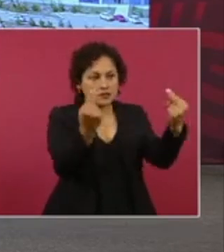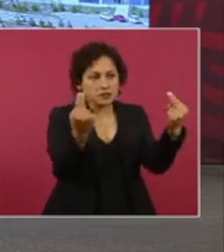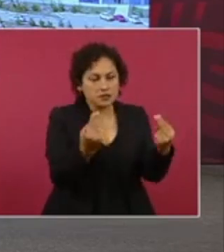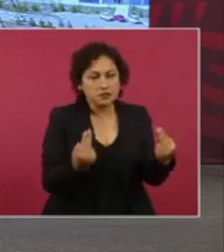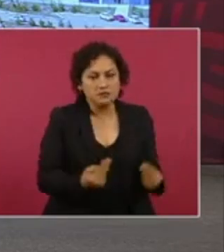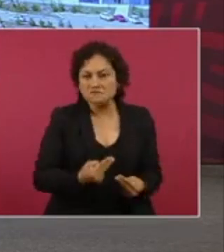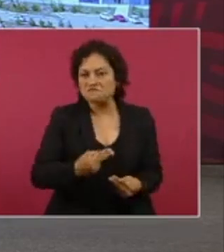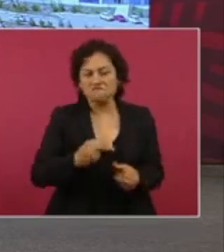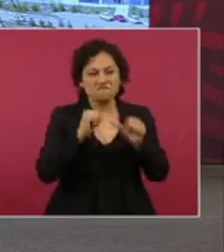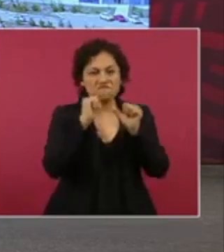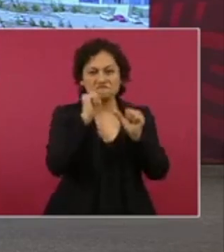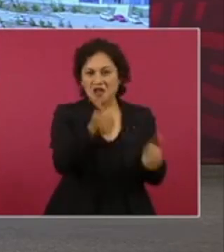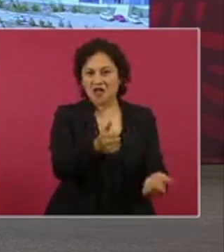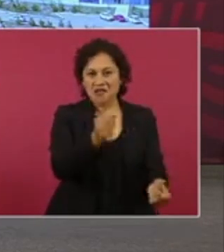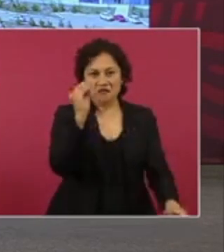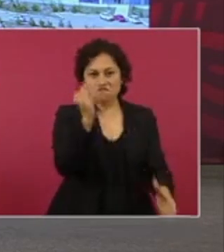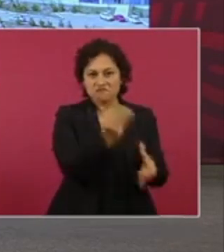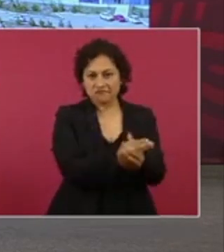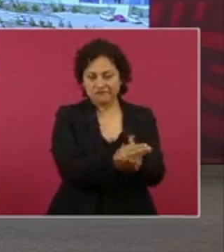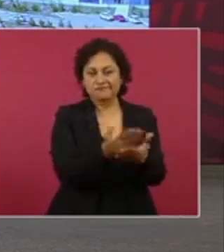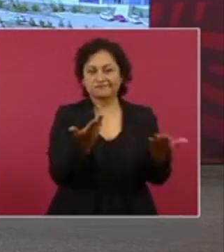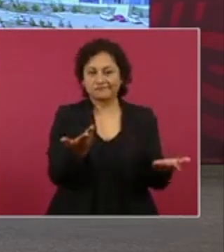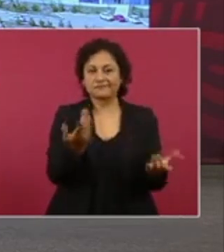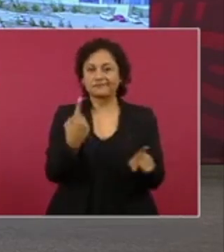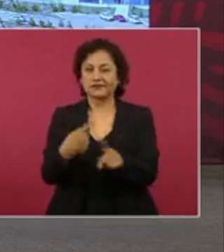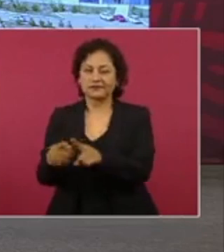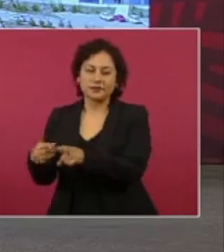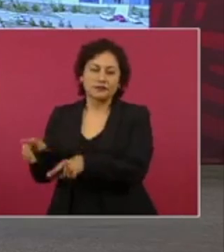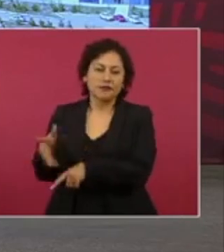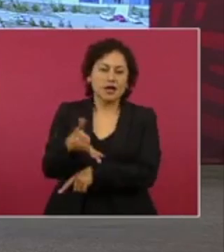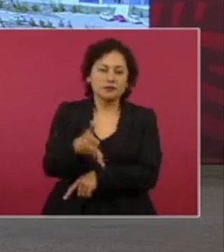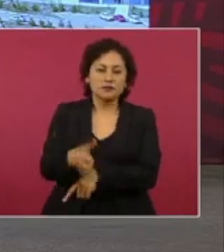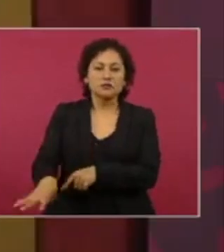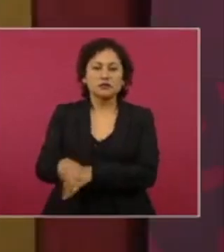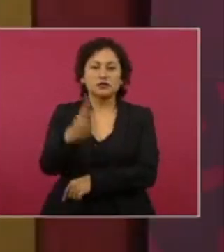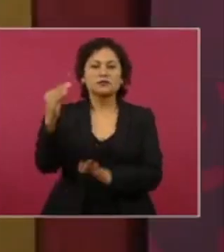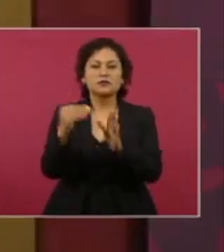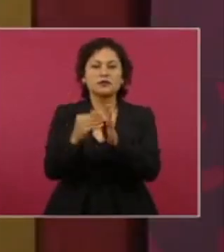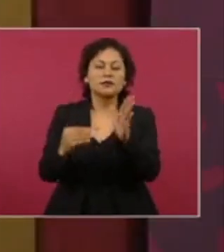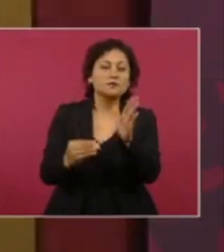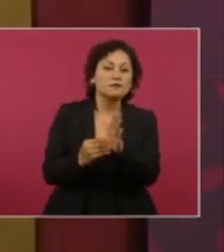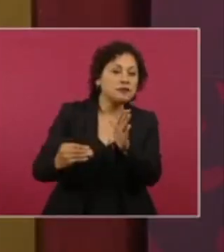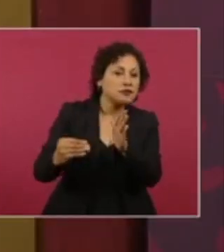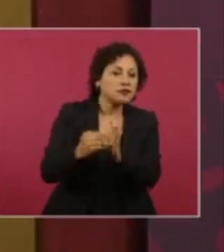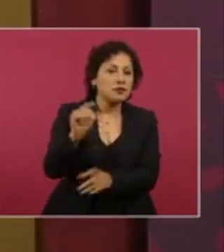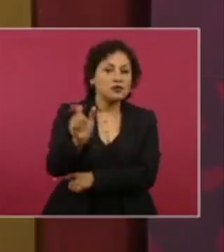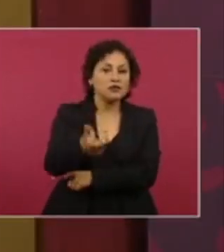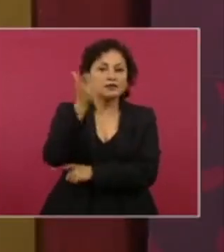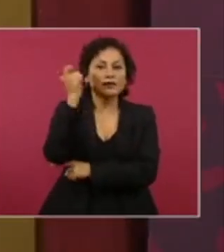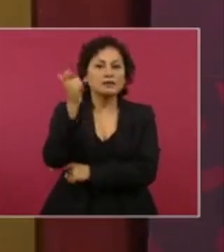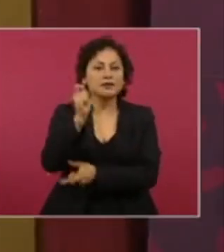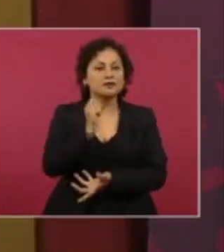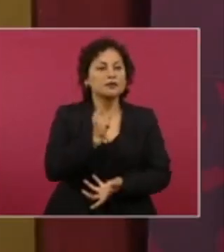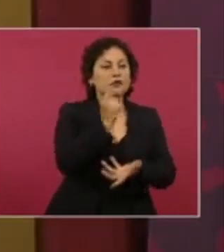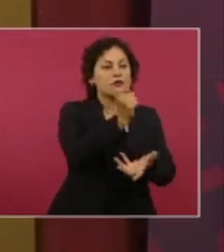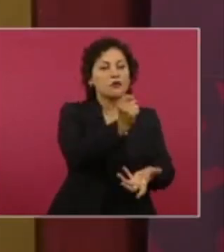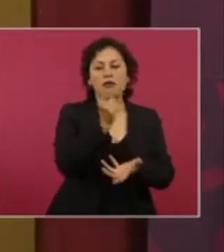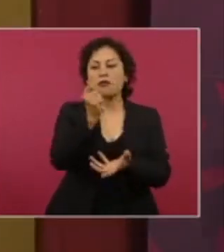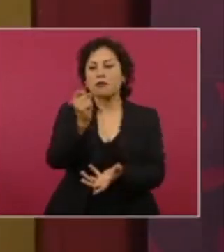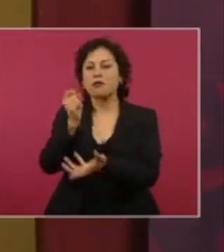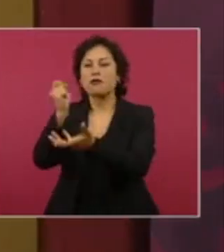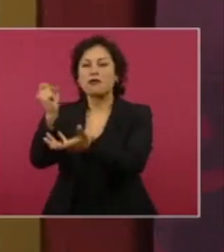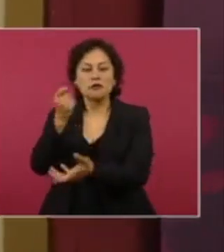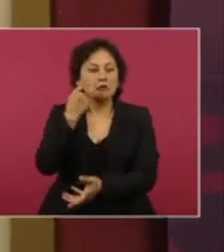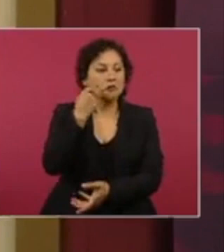destinaron una gran cantidad de recursos, alrededor de 14 mil millones de pesos, para elefantes blancos de proyectos,